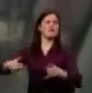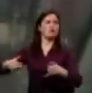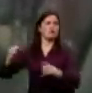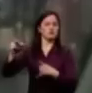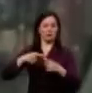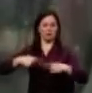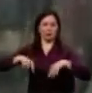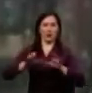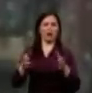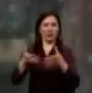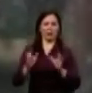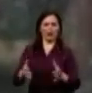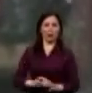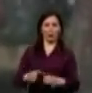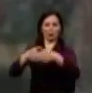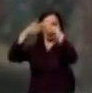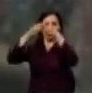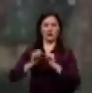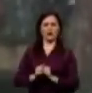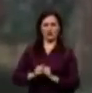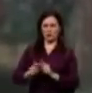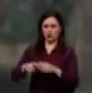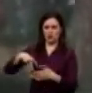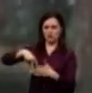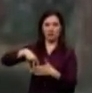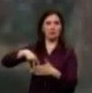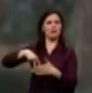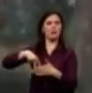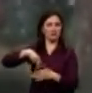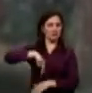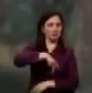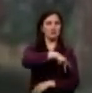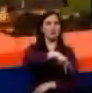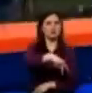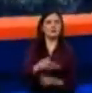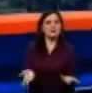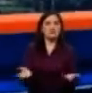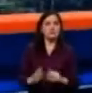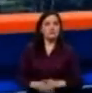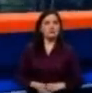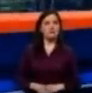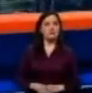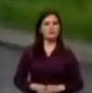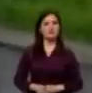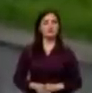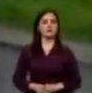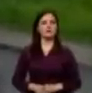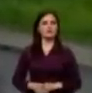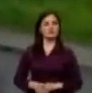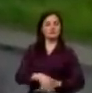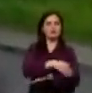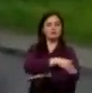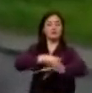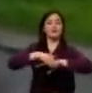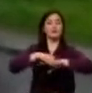publicidad de una vulcanizadora. Los peatones deben rodearla para continuar con su trayecto. La